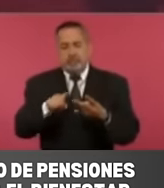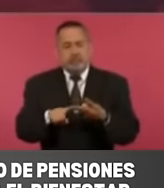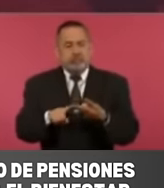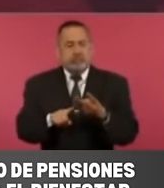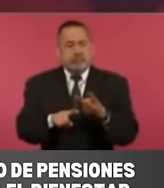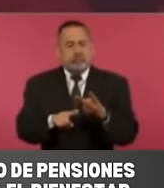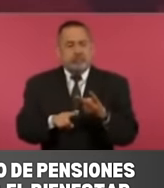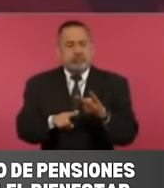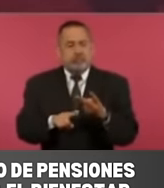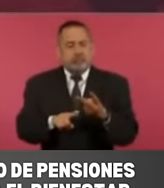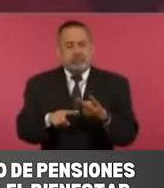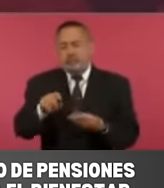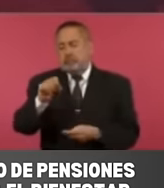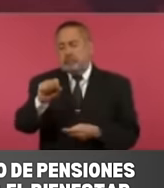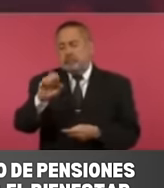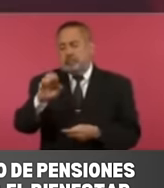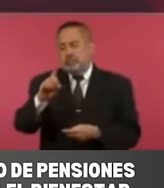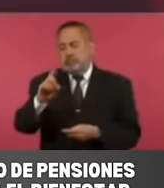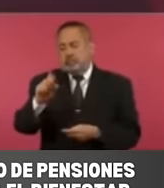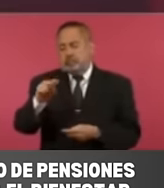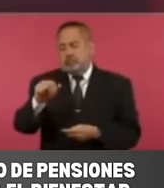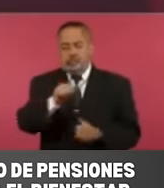y la Defensa,